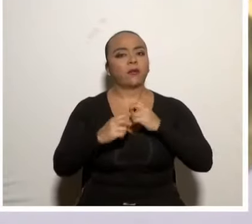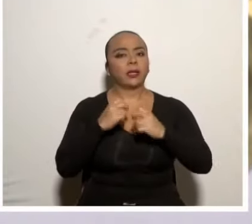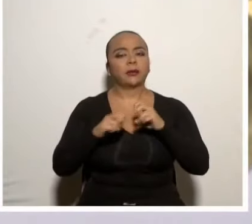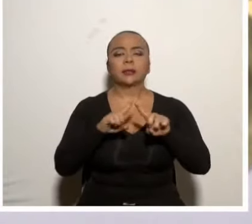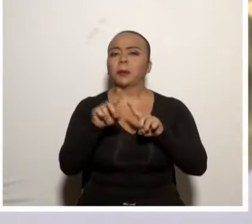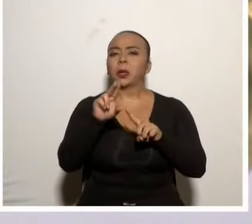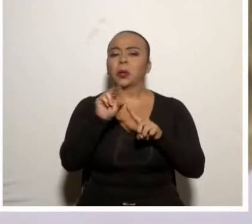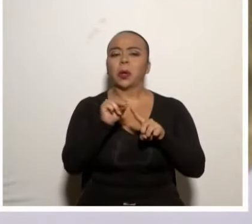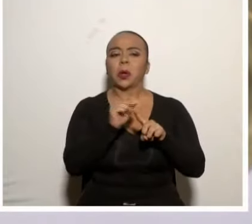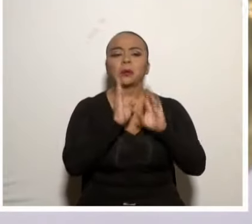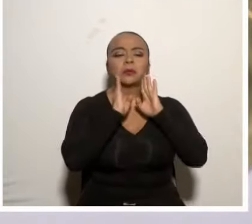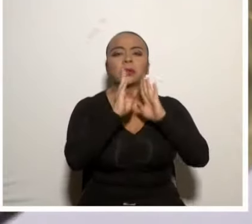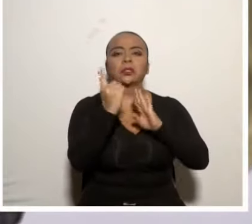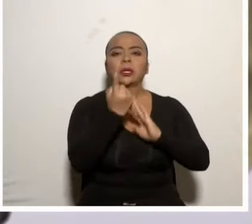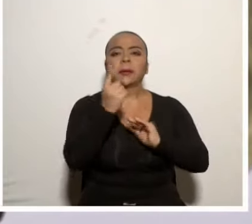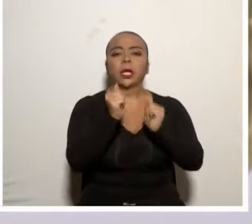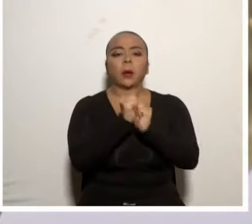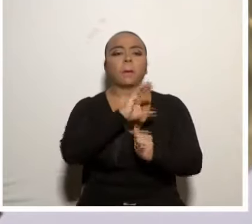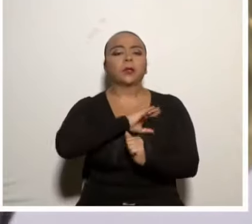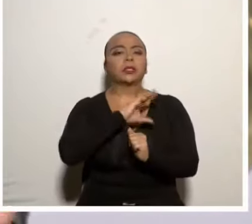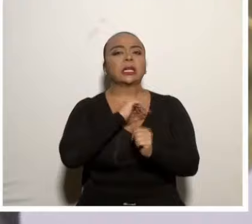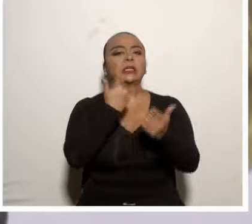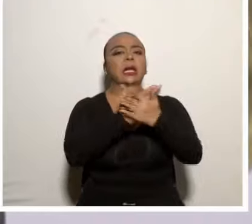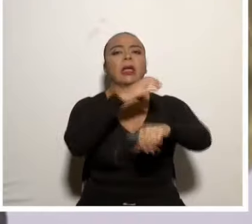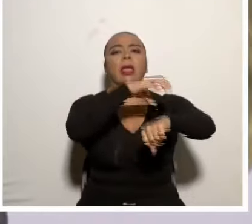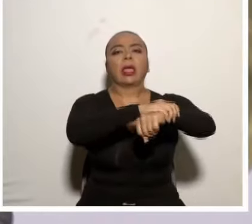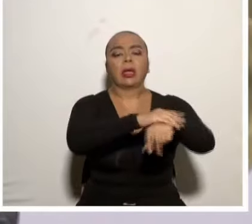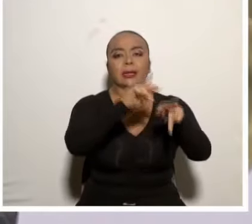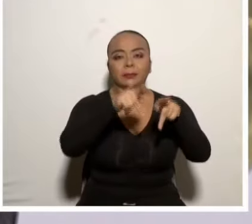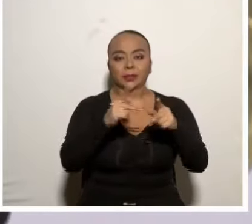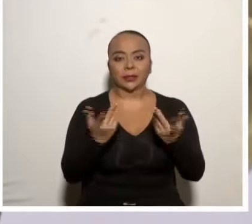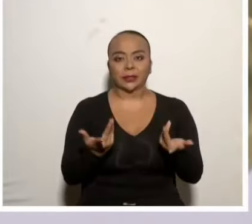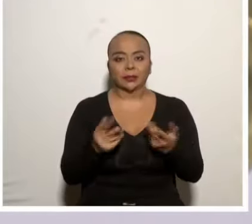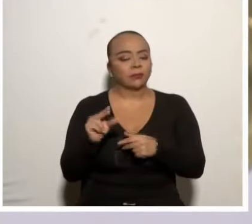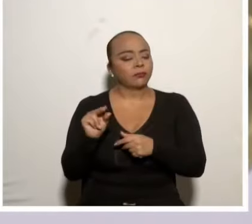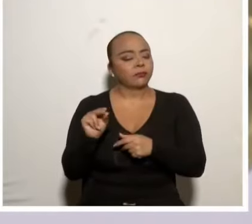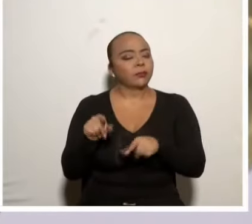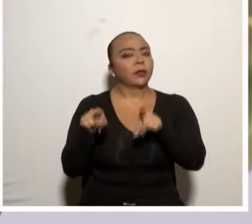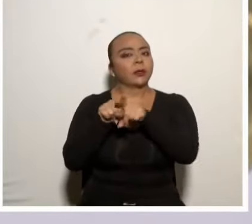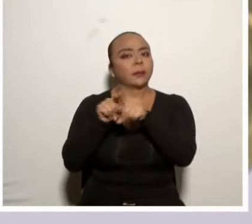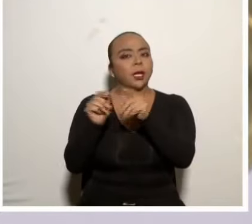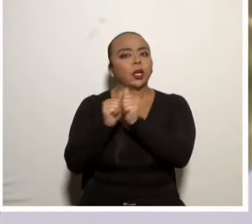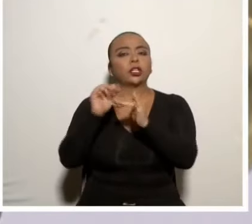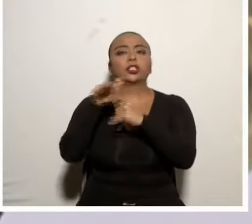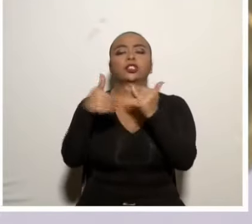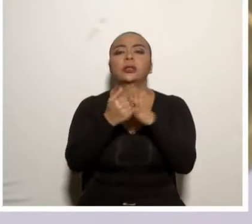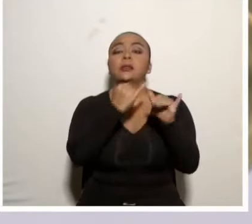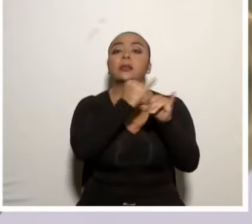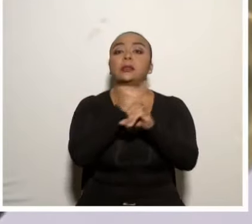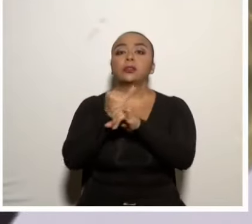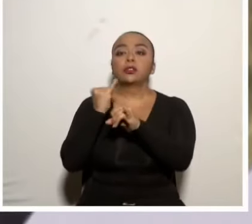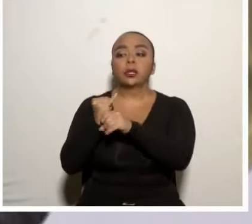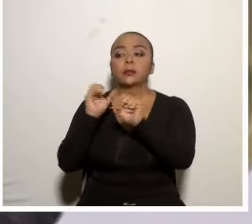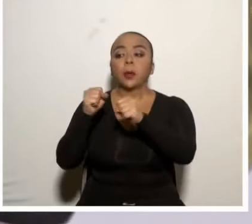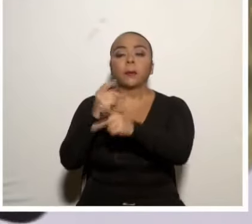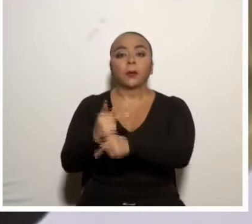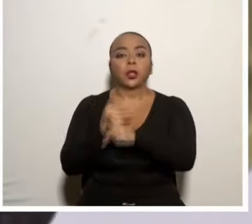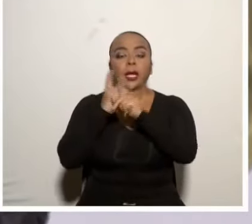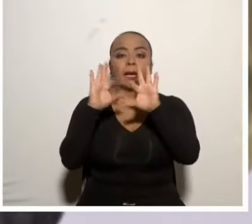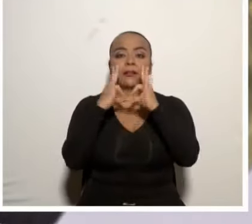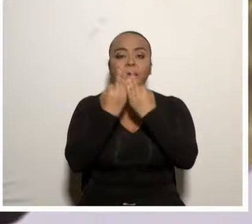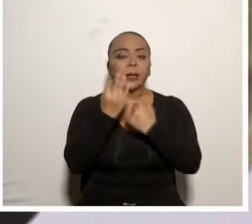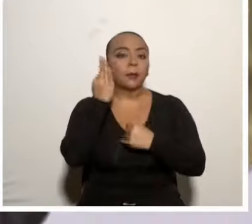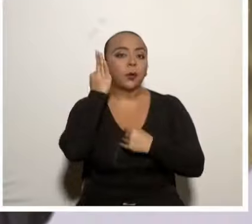no intervenirlas solamente con policías que lleguen a detener a quienes están involucrados, sino también con todas las instituciones que van a proteger a la familia, a